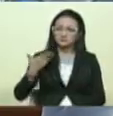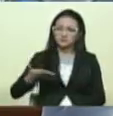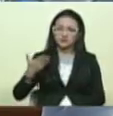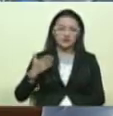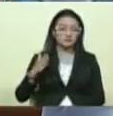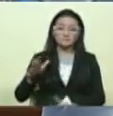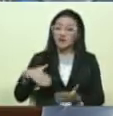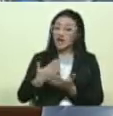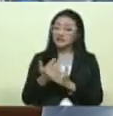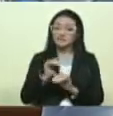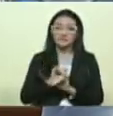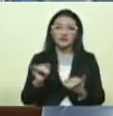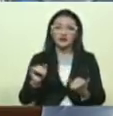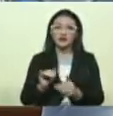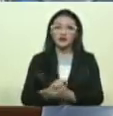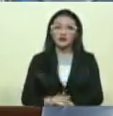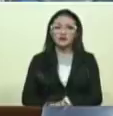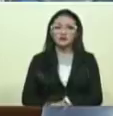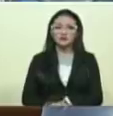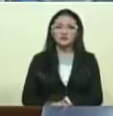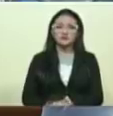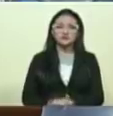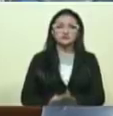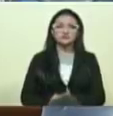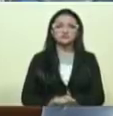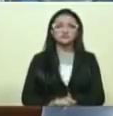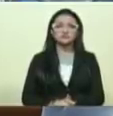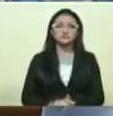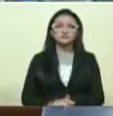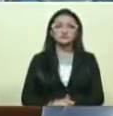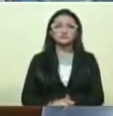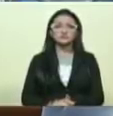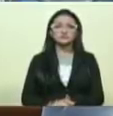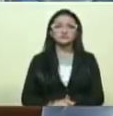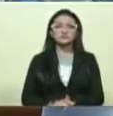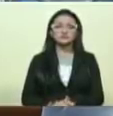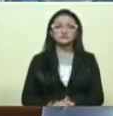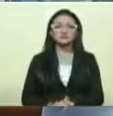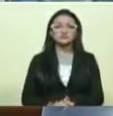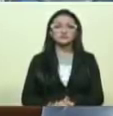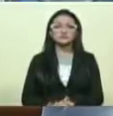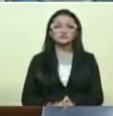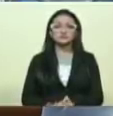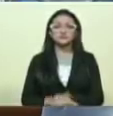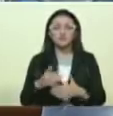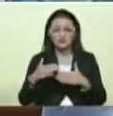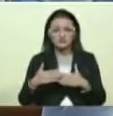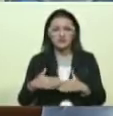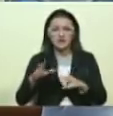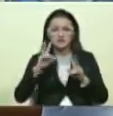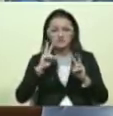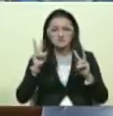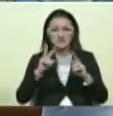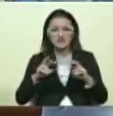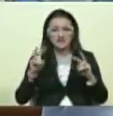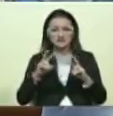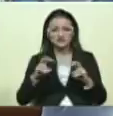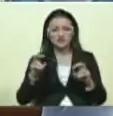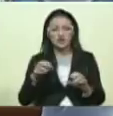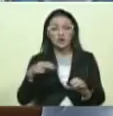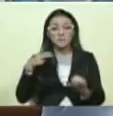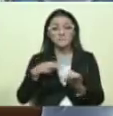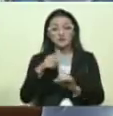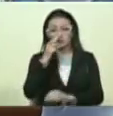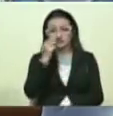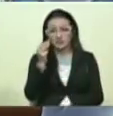final. Vean ustedes, y me permito entonces, aprovechando tu pregunta, decir lo siguiente. A partir de las investigaciones hechas en Petro Zamora, que tiene